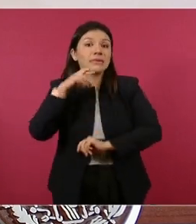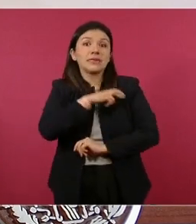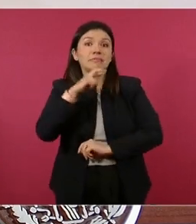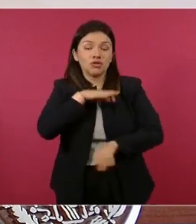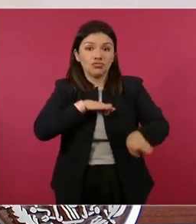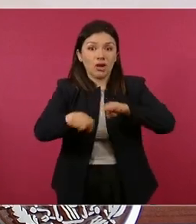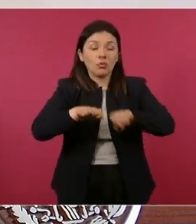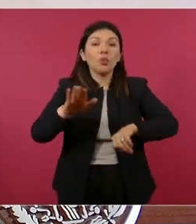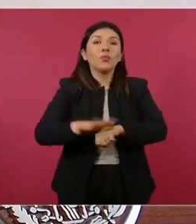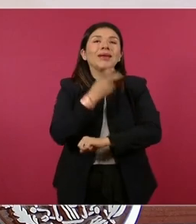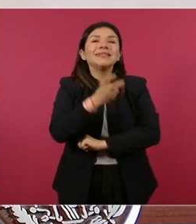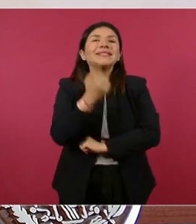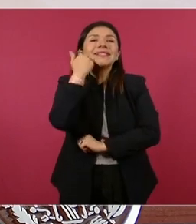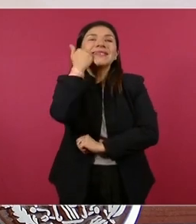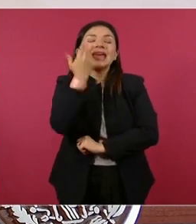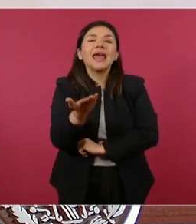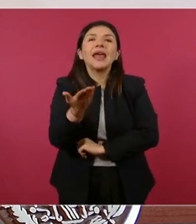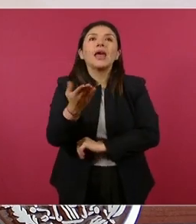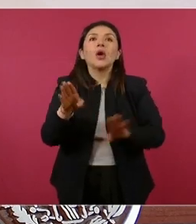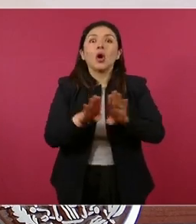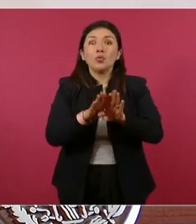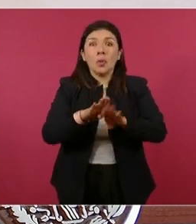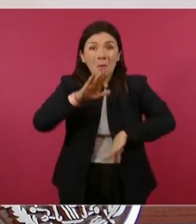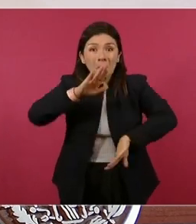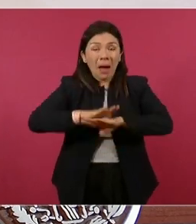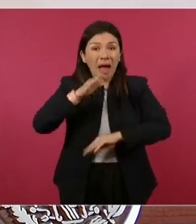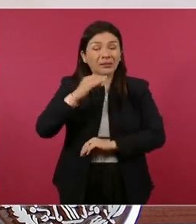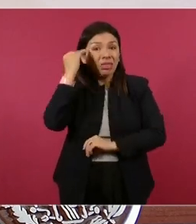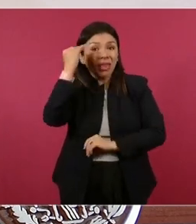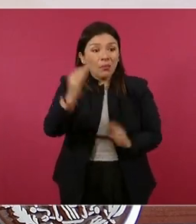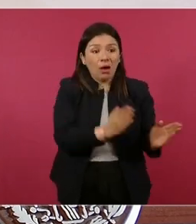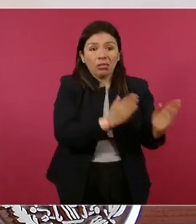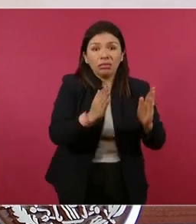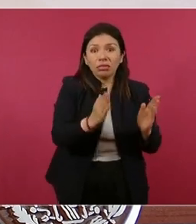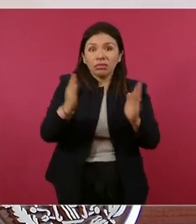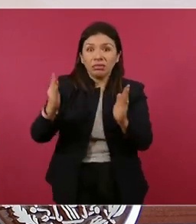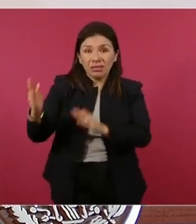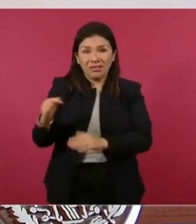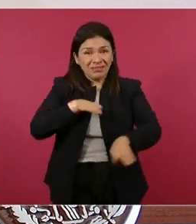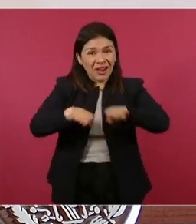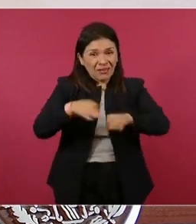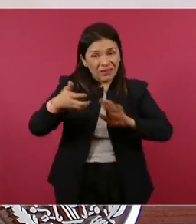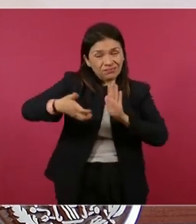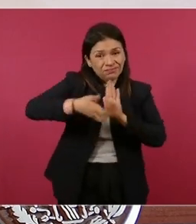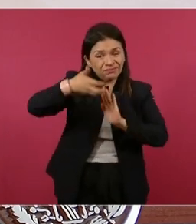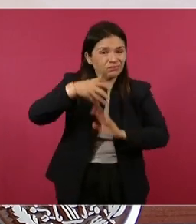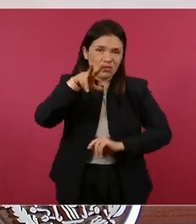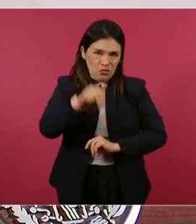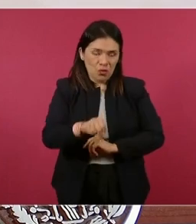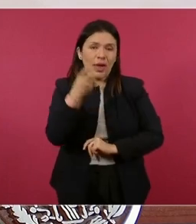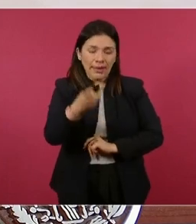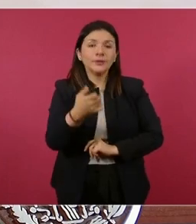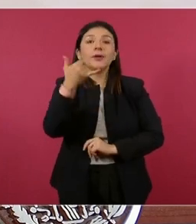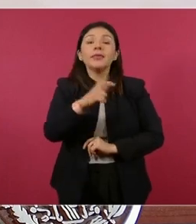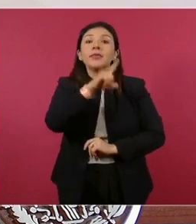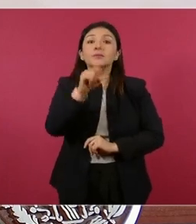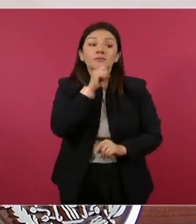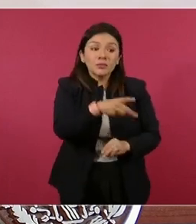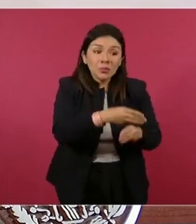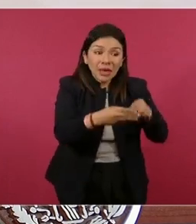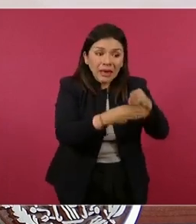porque por supuesto la idea es no complicar los tiempos de obra, como lo hemos demostrado. Después la recuperación de